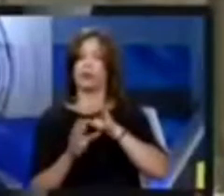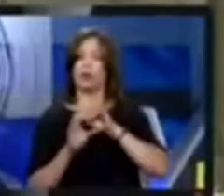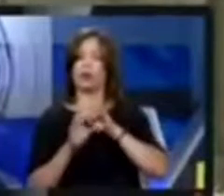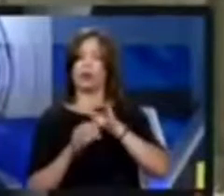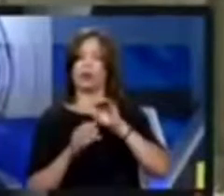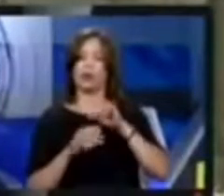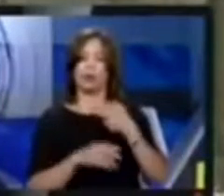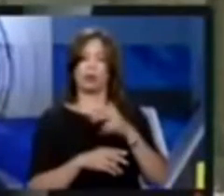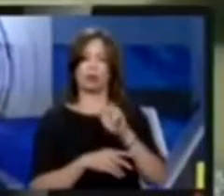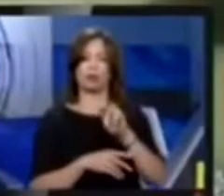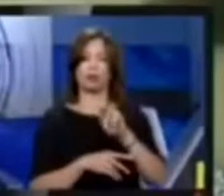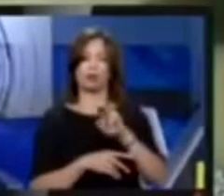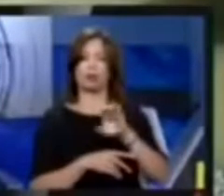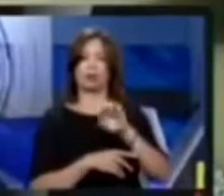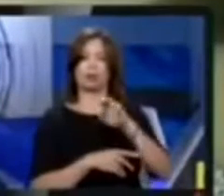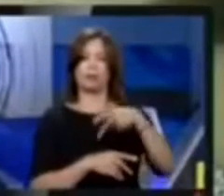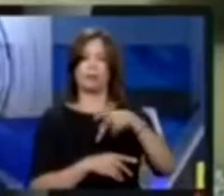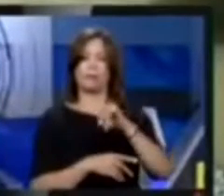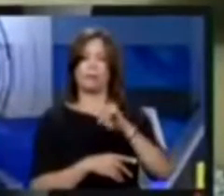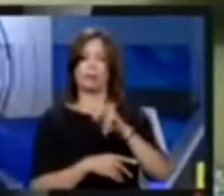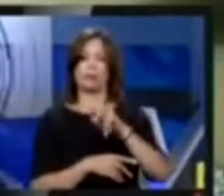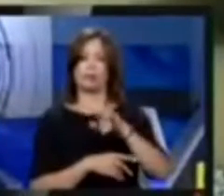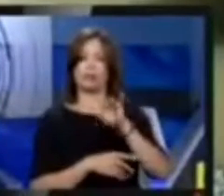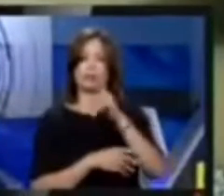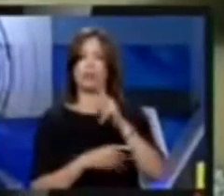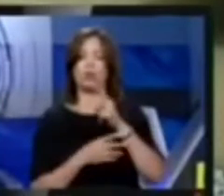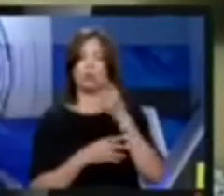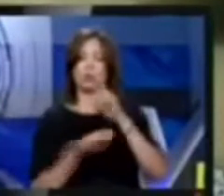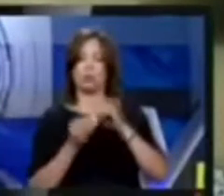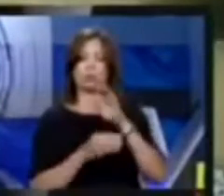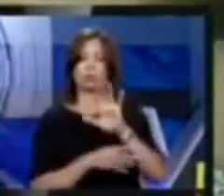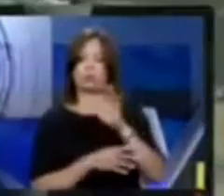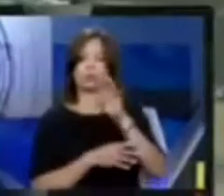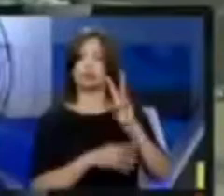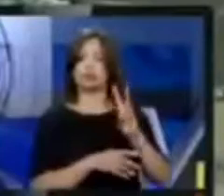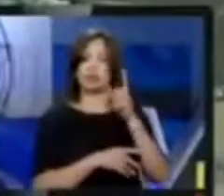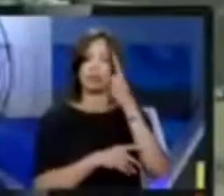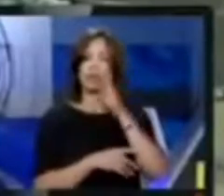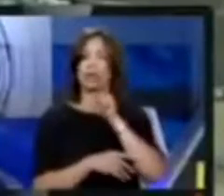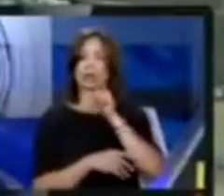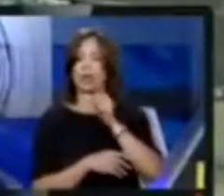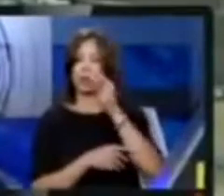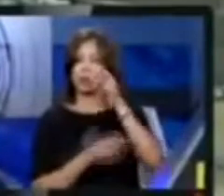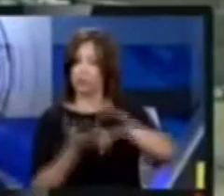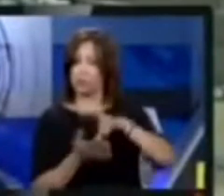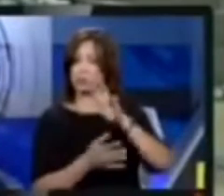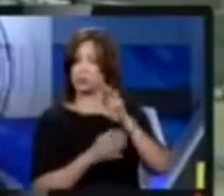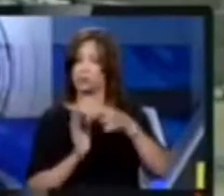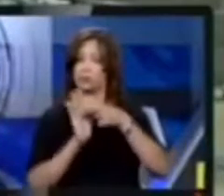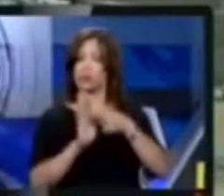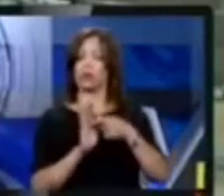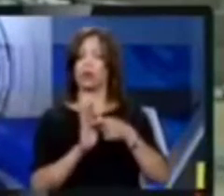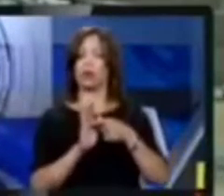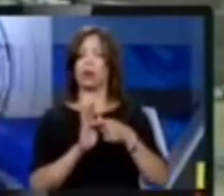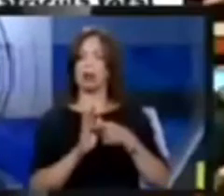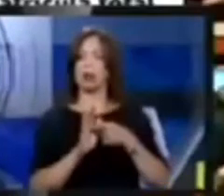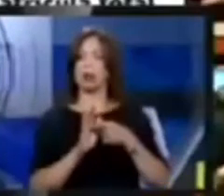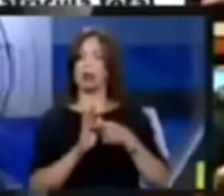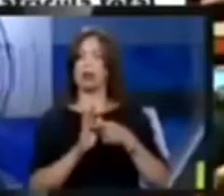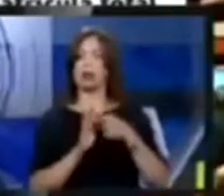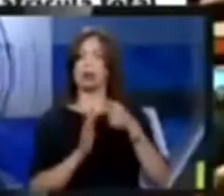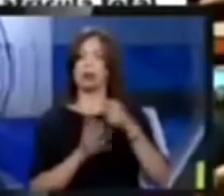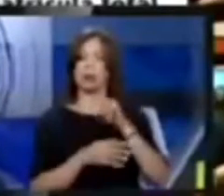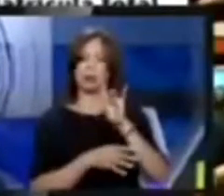de la hidroeléctrica Pinalito, en su adenda número 5 de 6, conocido en el 2007 por 20 millones de